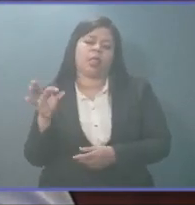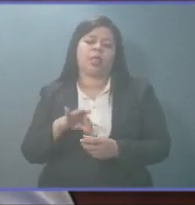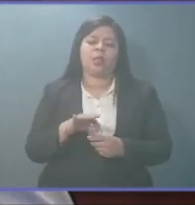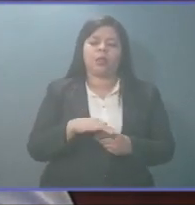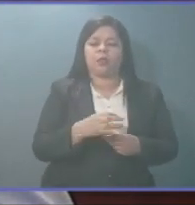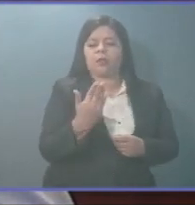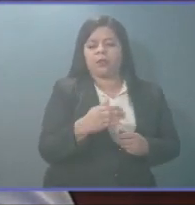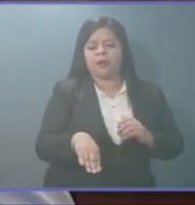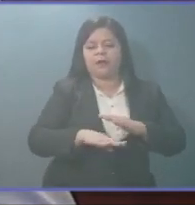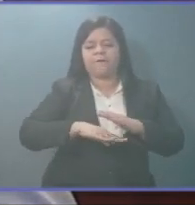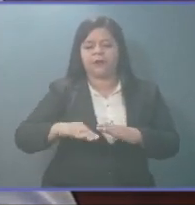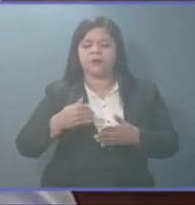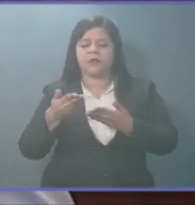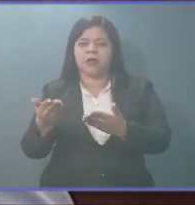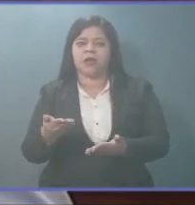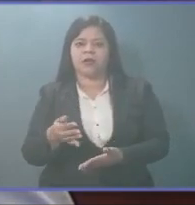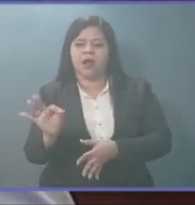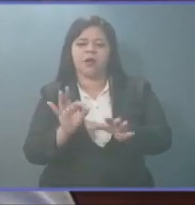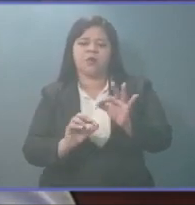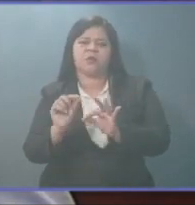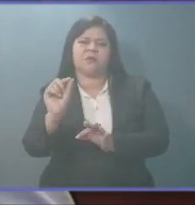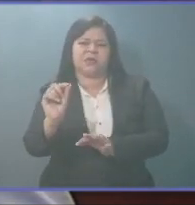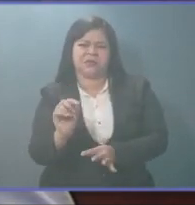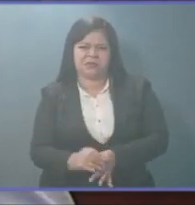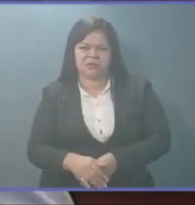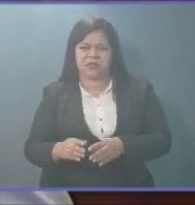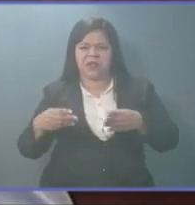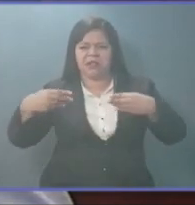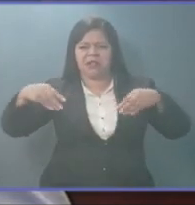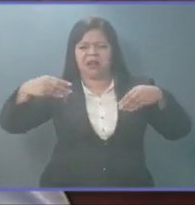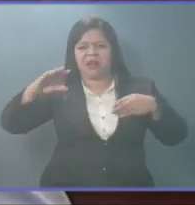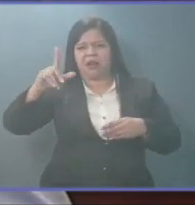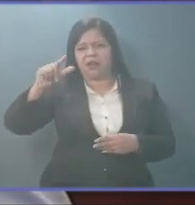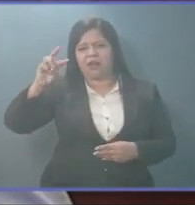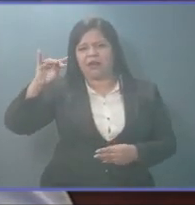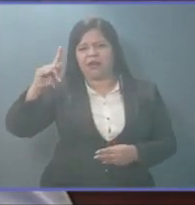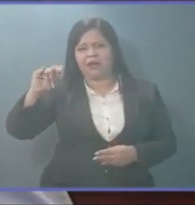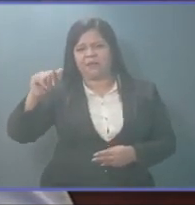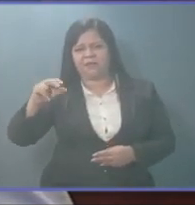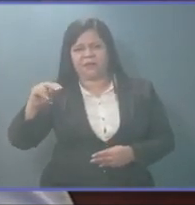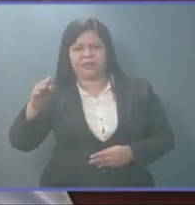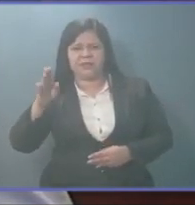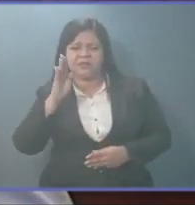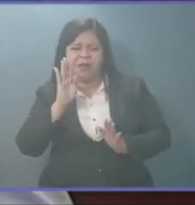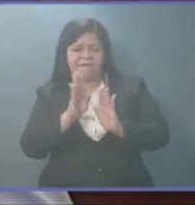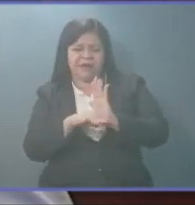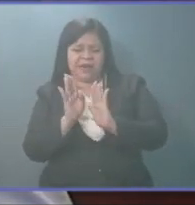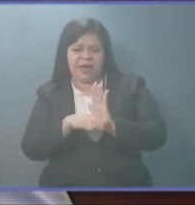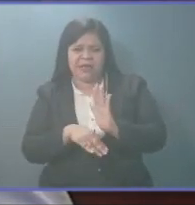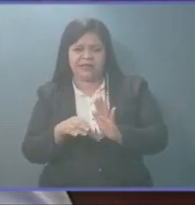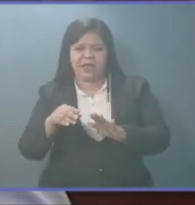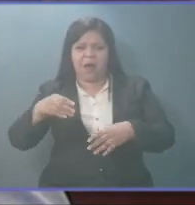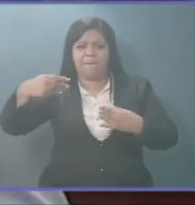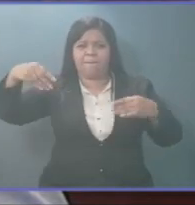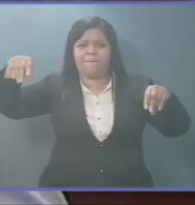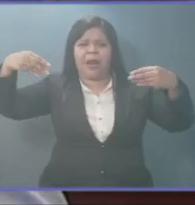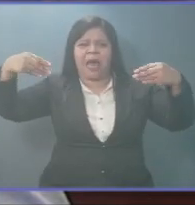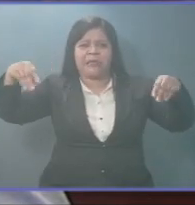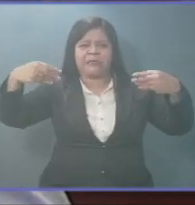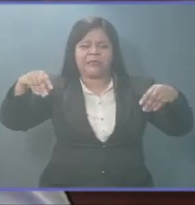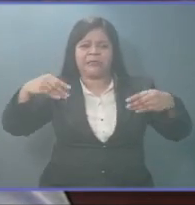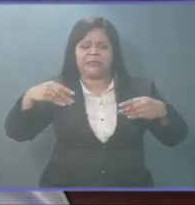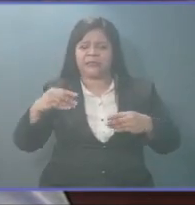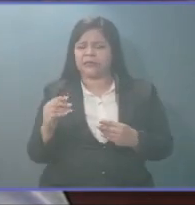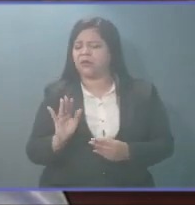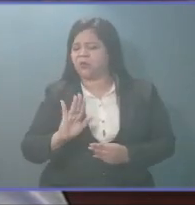bases partidarias y solo entregar pedazos de láminas, de lámina barata, pedazos de plástico para tomarse la foto. Nunca hubo